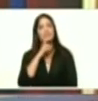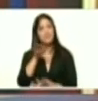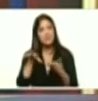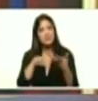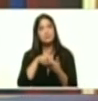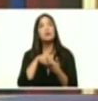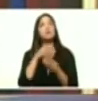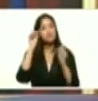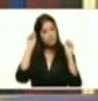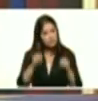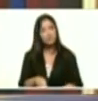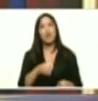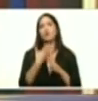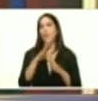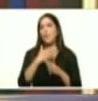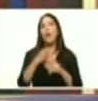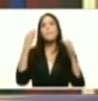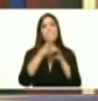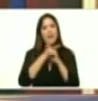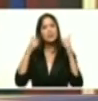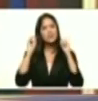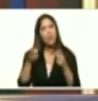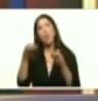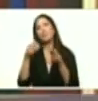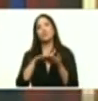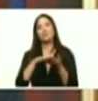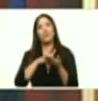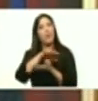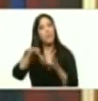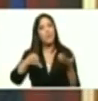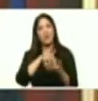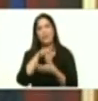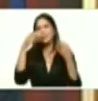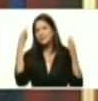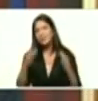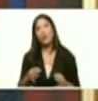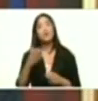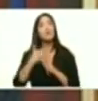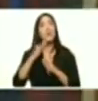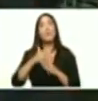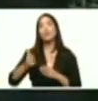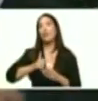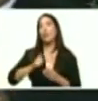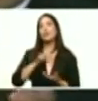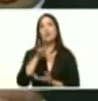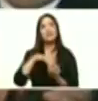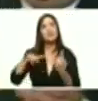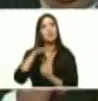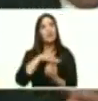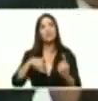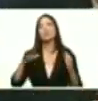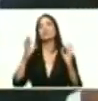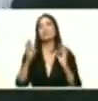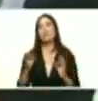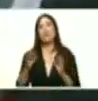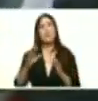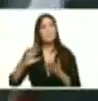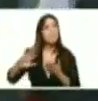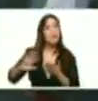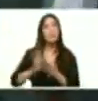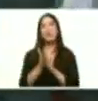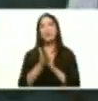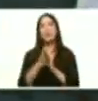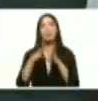superaremos. Tengan la seguridad que la superaremos. De una u otra forma. En el escenario que nos toque, la vamos a superar. Y vamos a combatir.